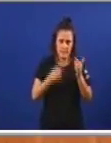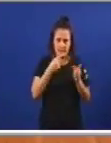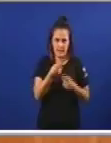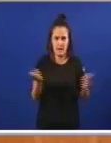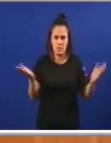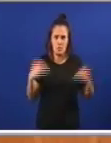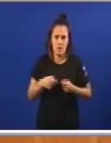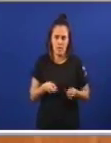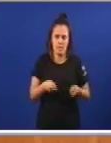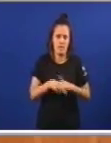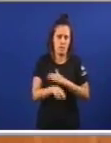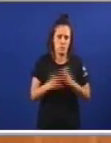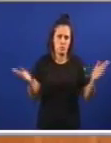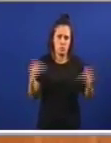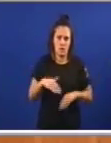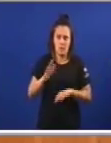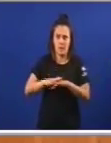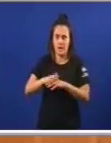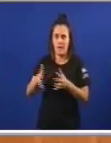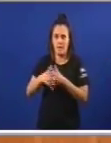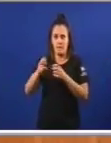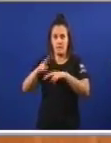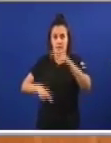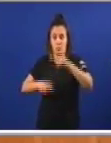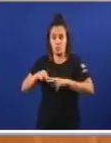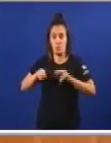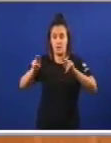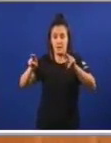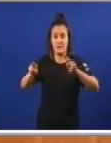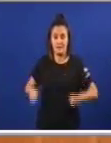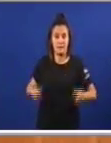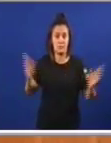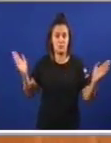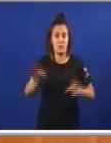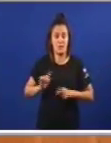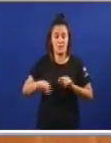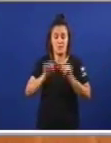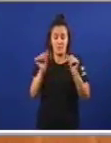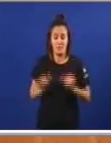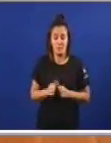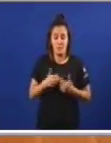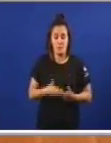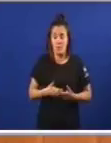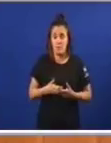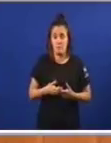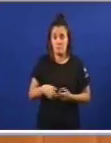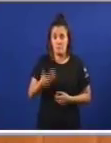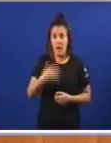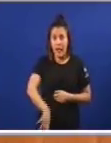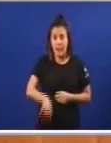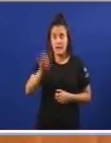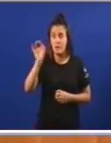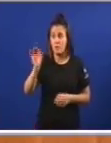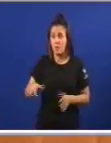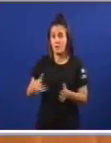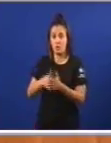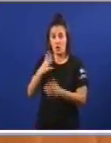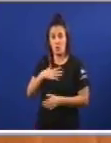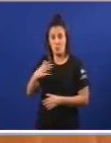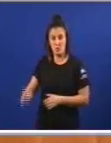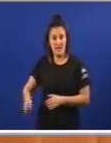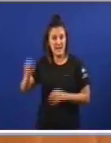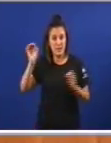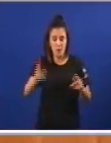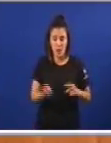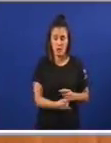dotación profesional, nas infraestructuras residenciais e no propio funcionamento, trasladando, igual que sucede en Compostela, que